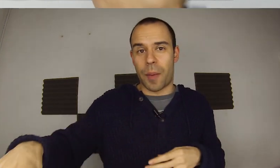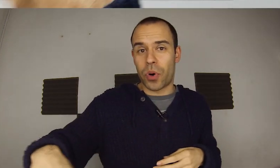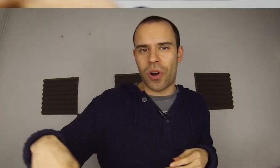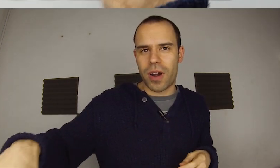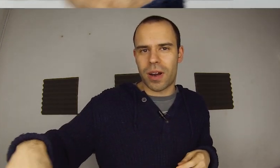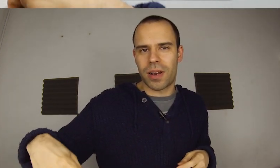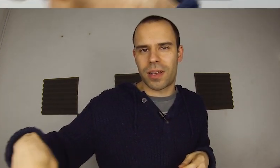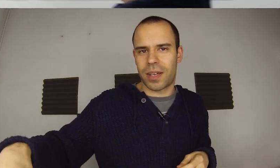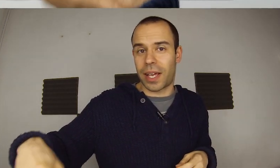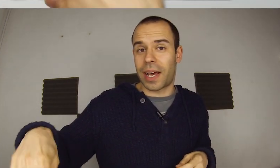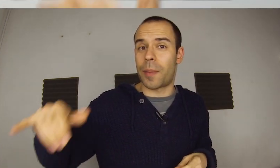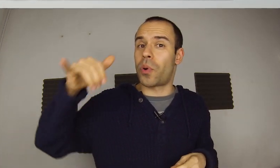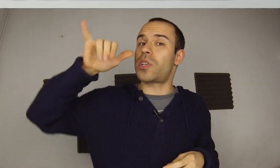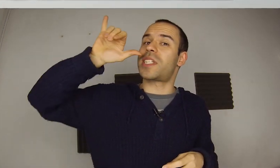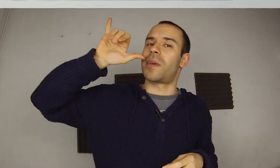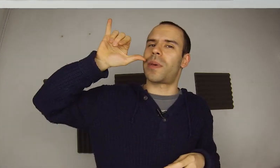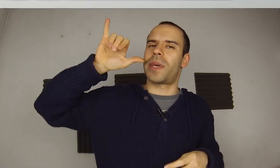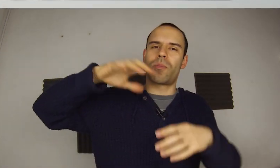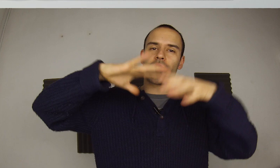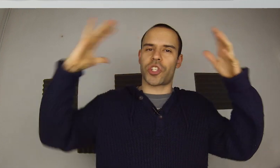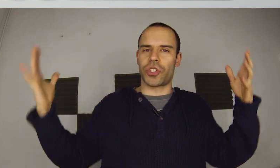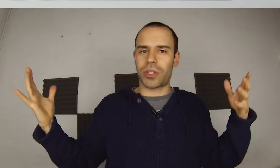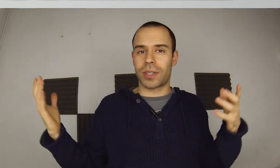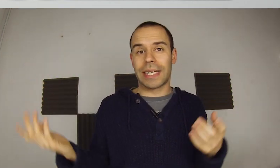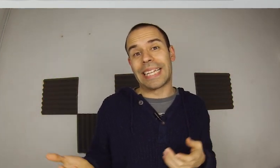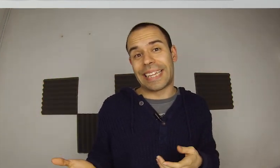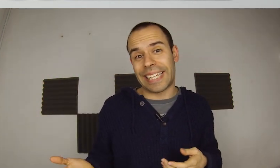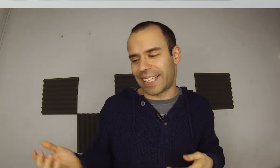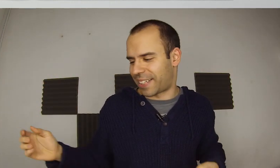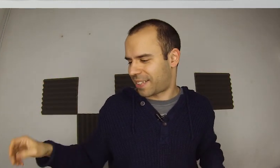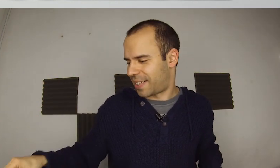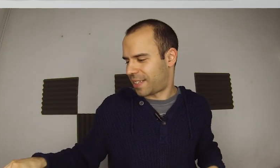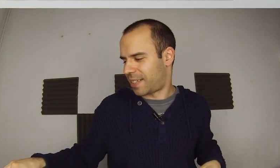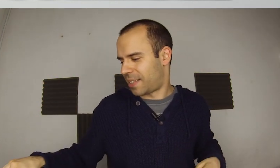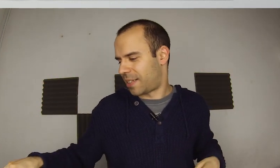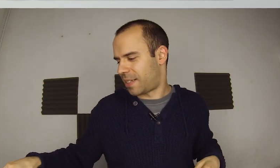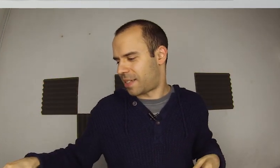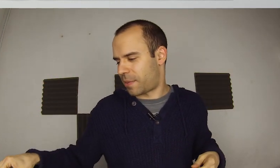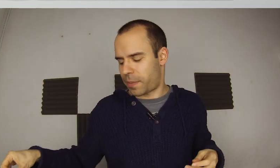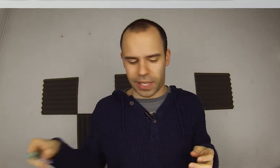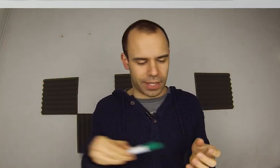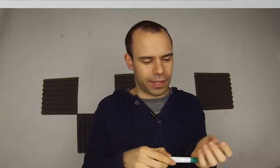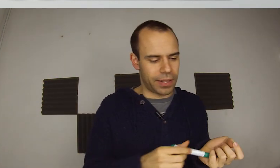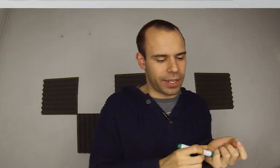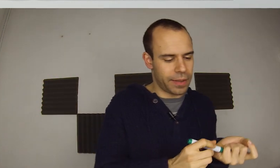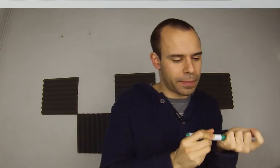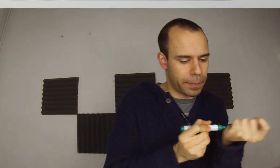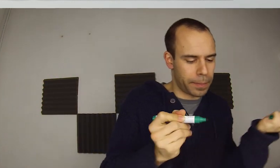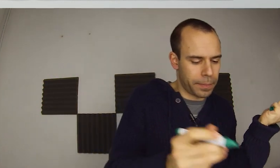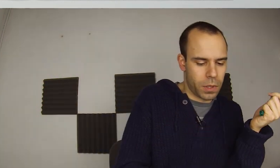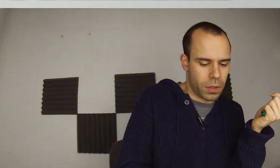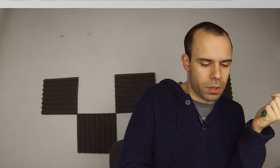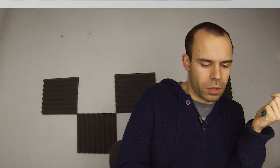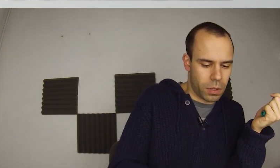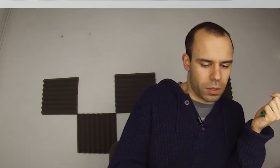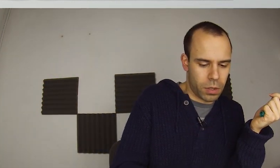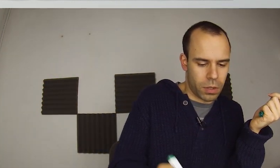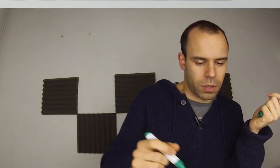japón en japón se bebe mucho se bebe té